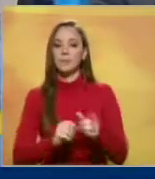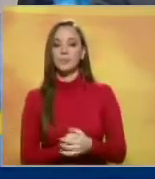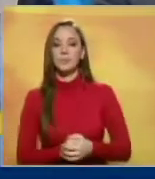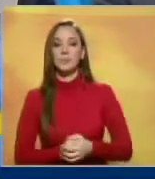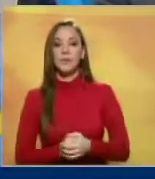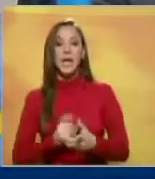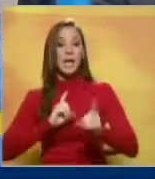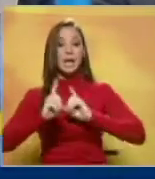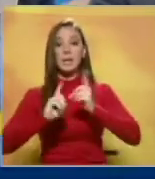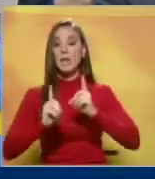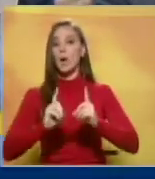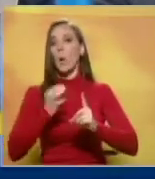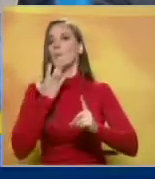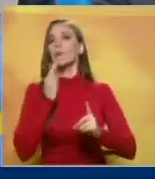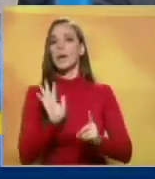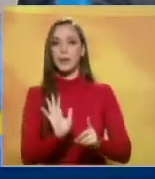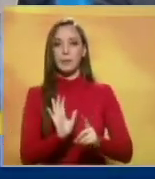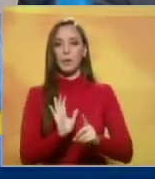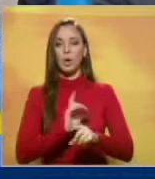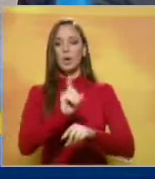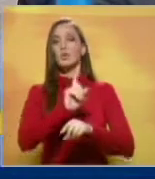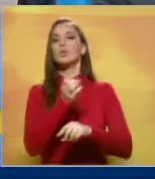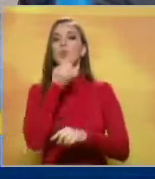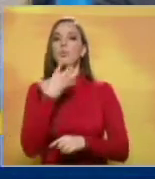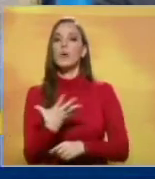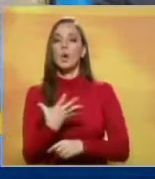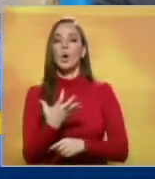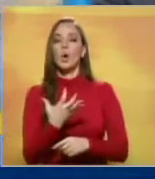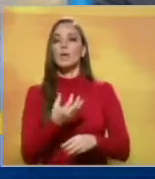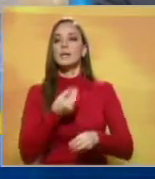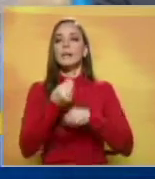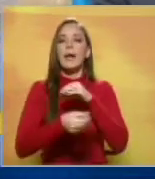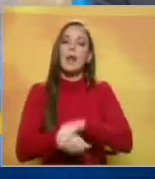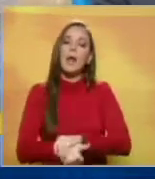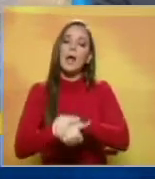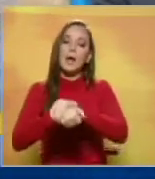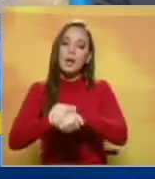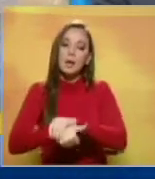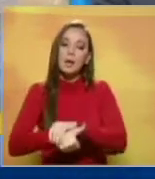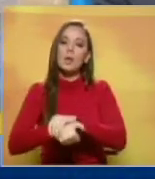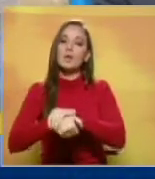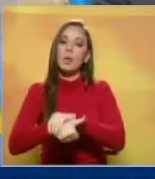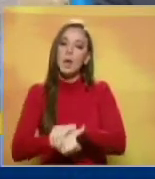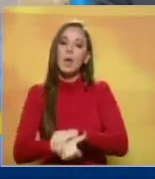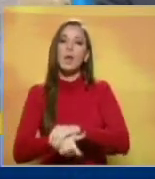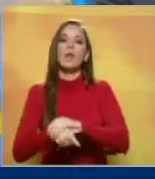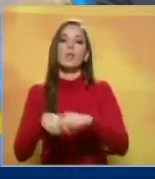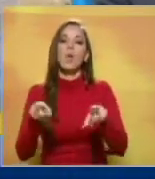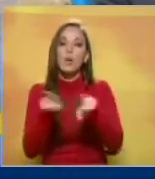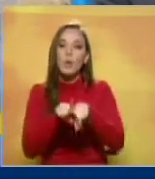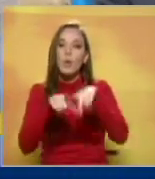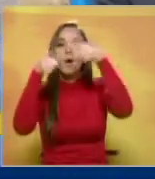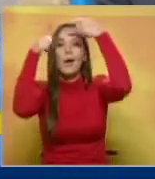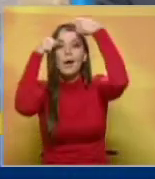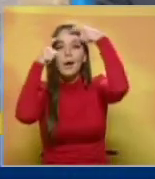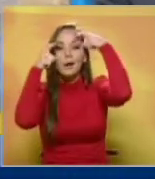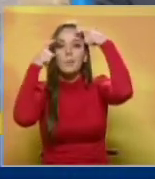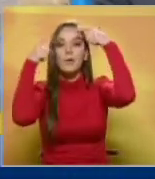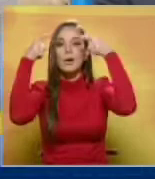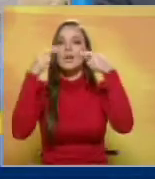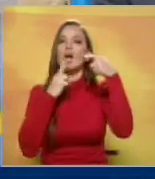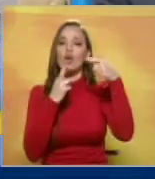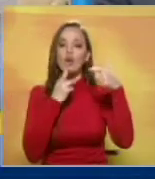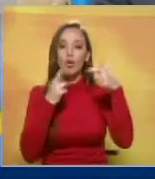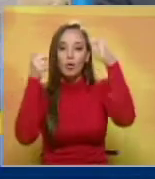va a funcionar si se le aplica una operación morrocoy con boina roja el gobierno tiene que sincerarse